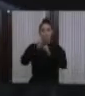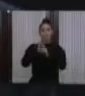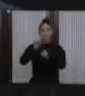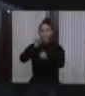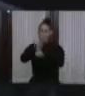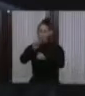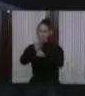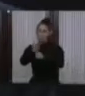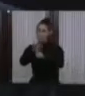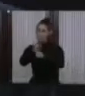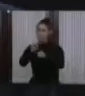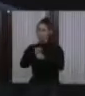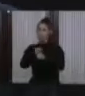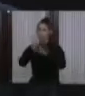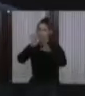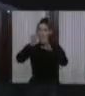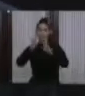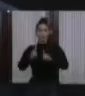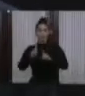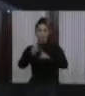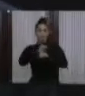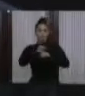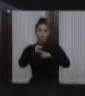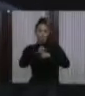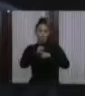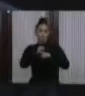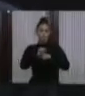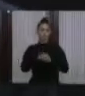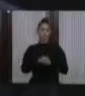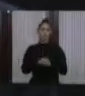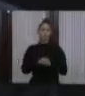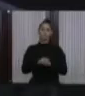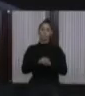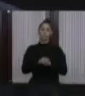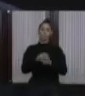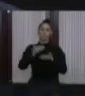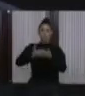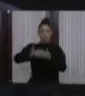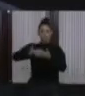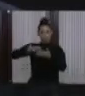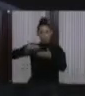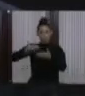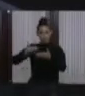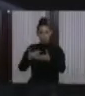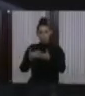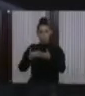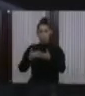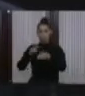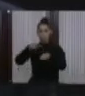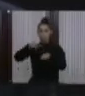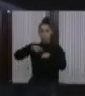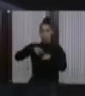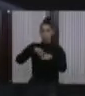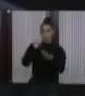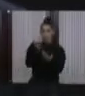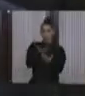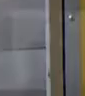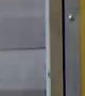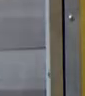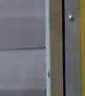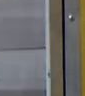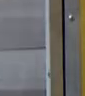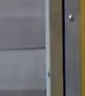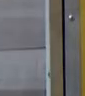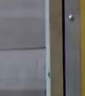con la idea de que los padres pudieran llevar los niños a la escuela que se pasaran el día entero allá y que ellos pudieran trabajar